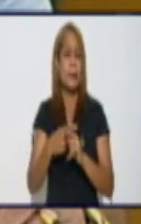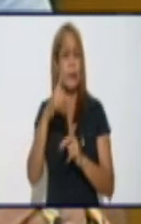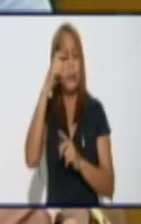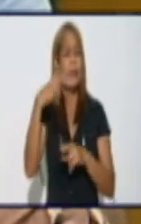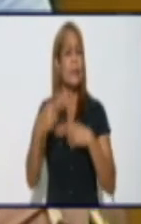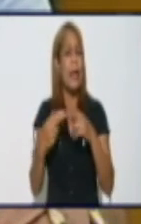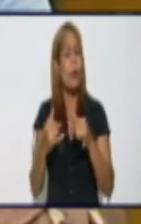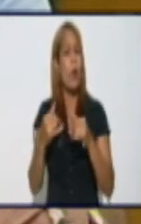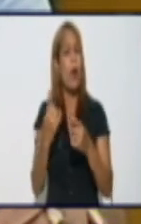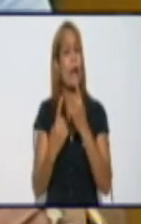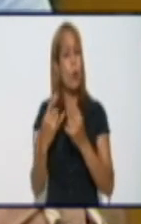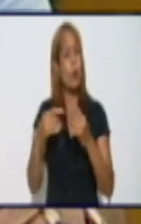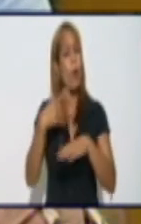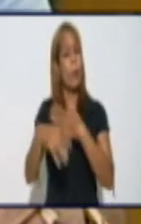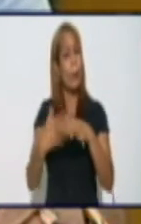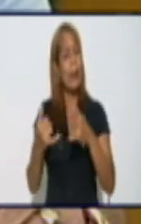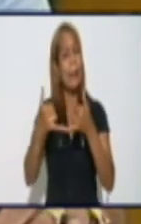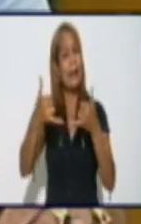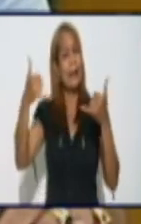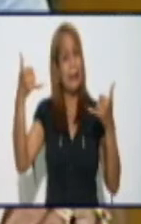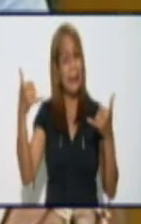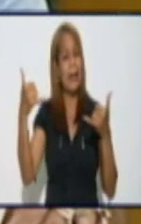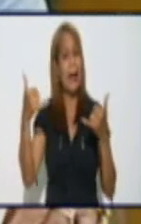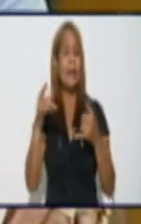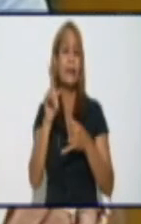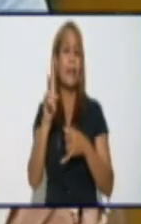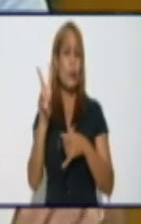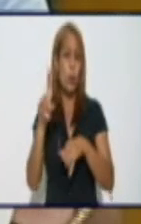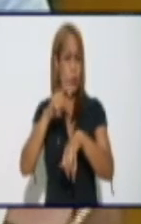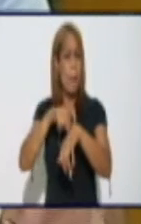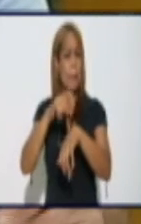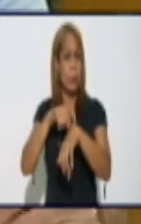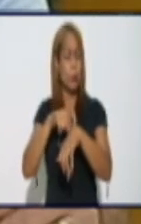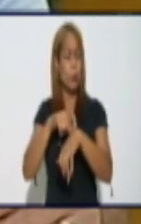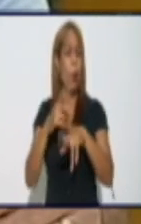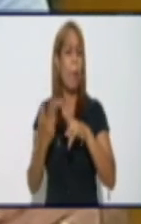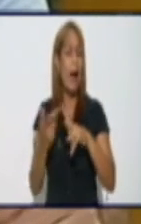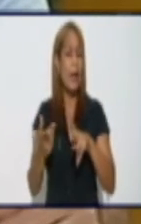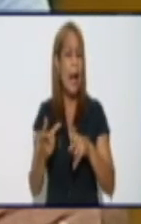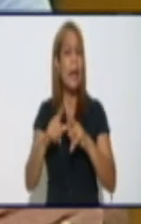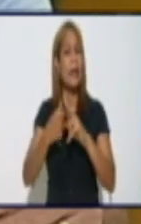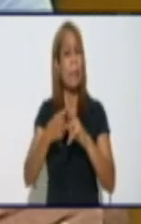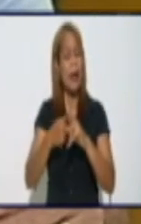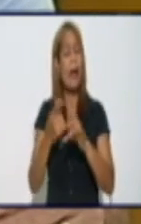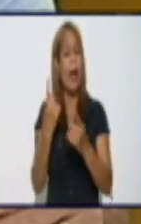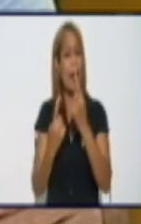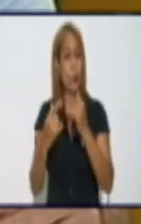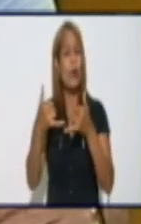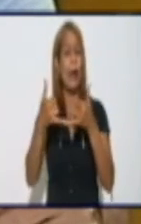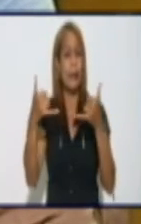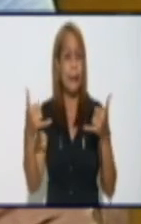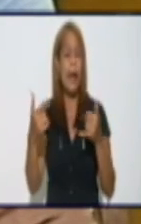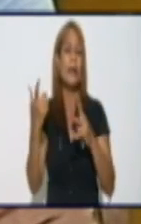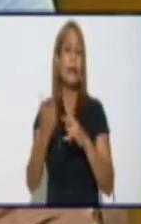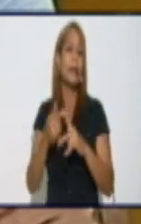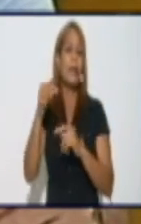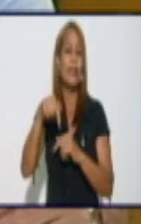en la subestación de lista en horario de la madrugada de 12 minutos o sea que fue para reparar un yuppie en la subestación para